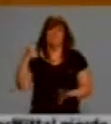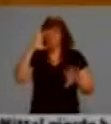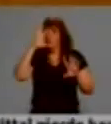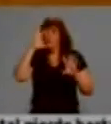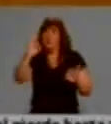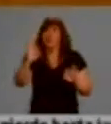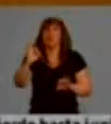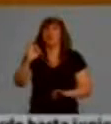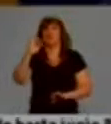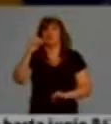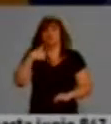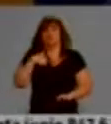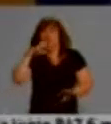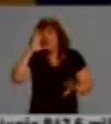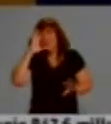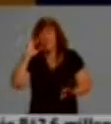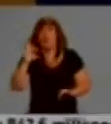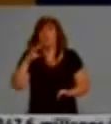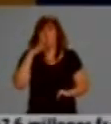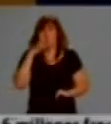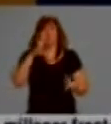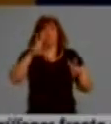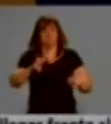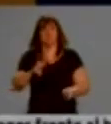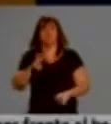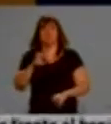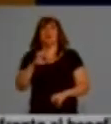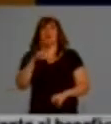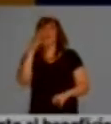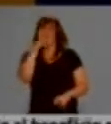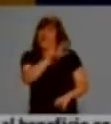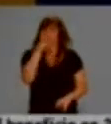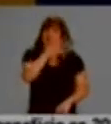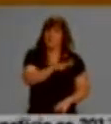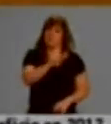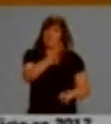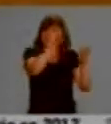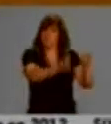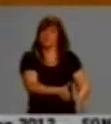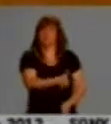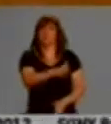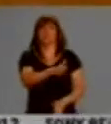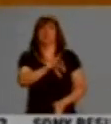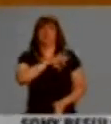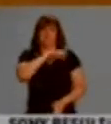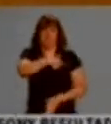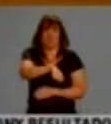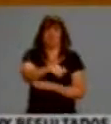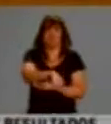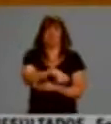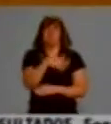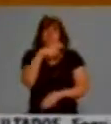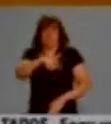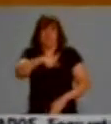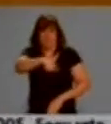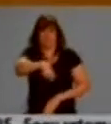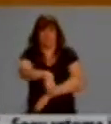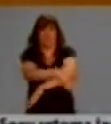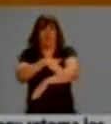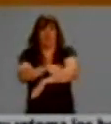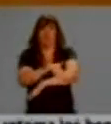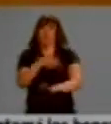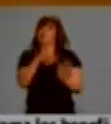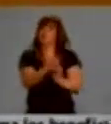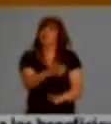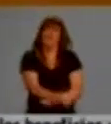creo que precisamente las acusaciones que recaen sobre usted, las acusaciones que recaen sobre el presidente del Gobierno,